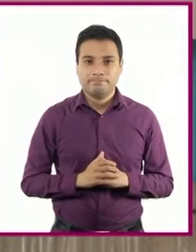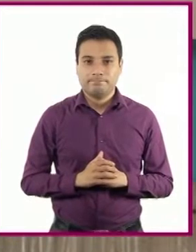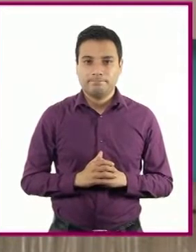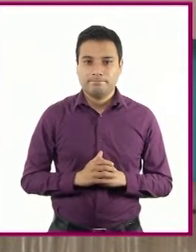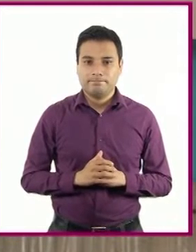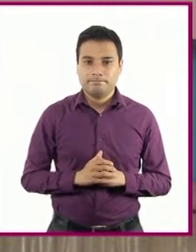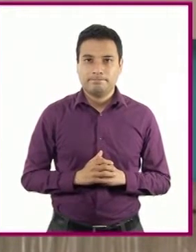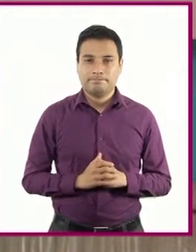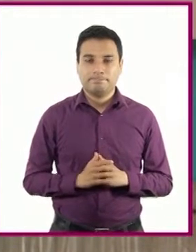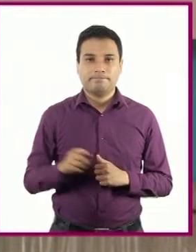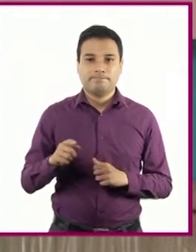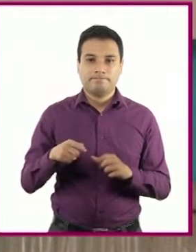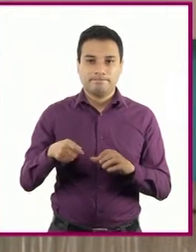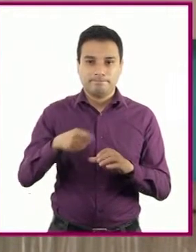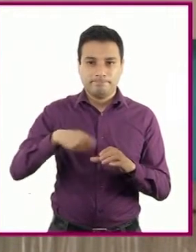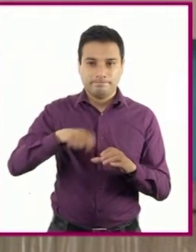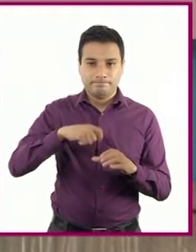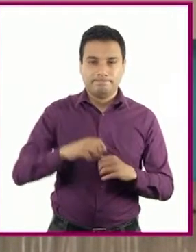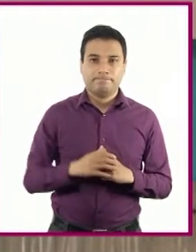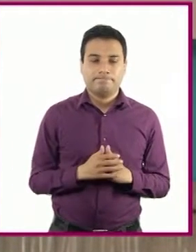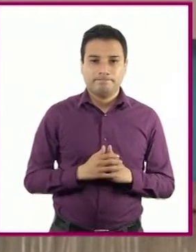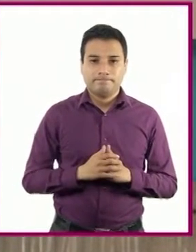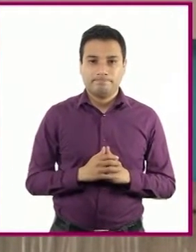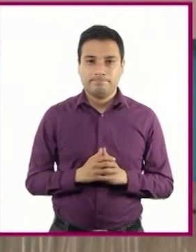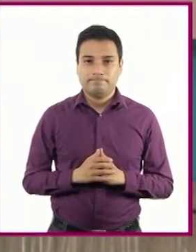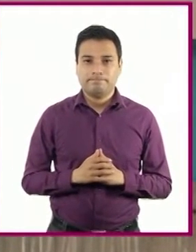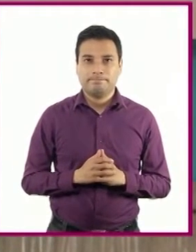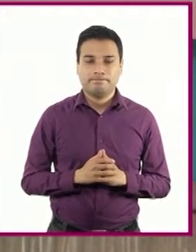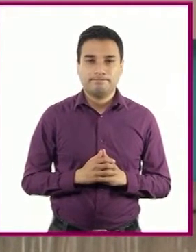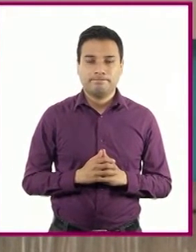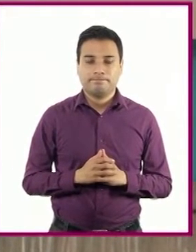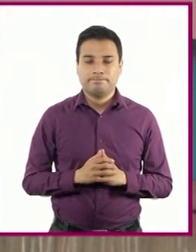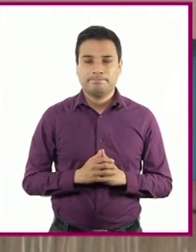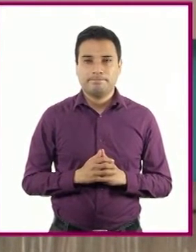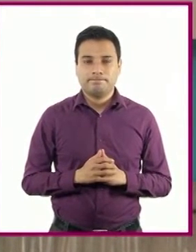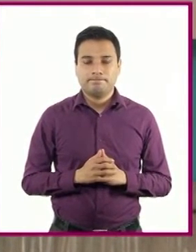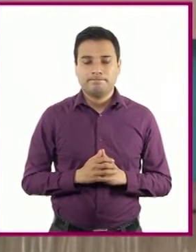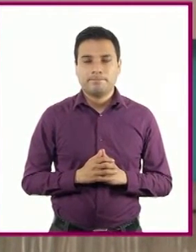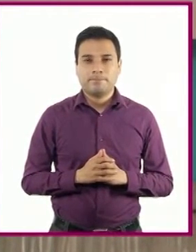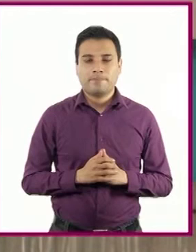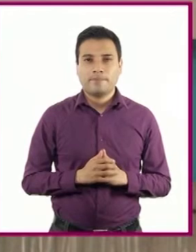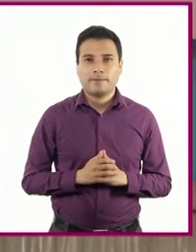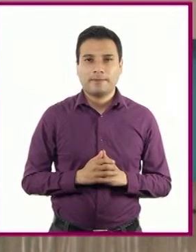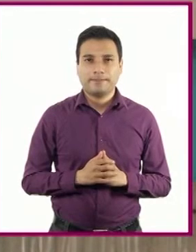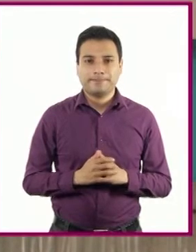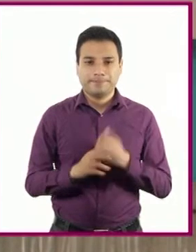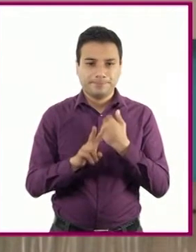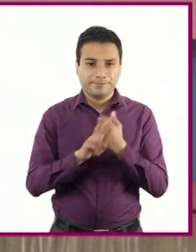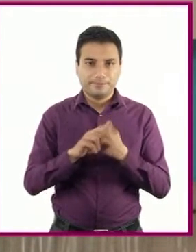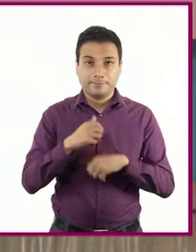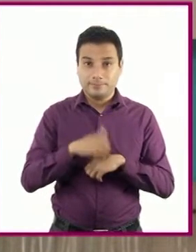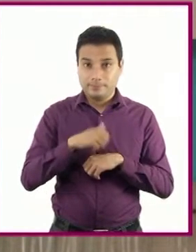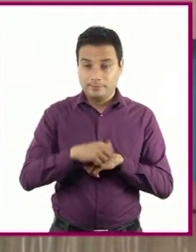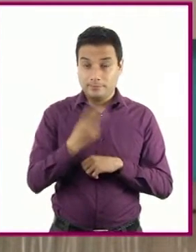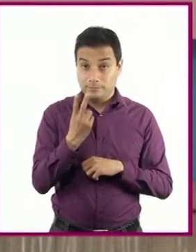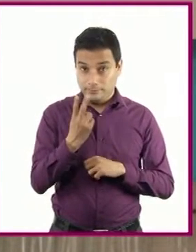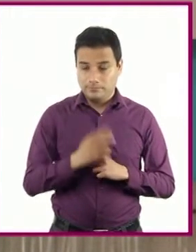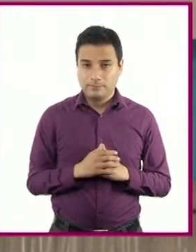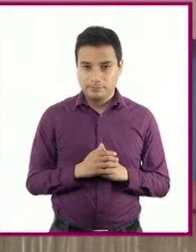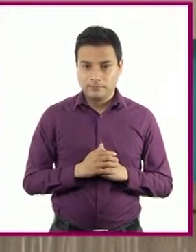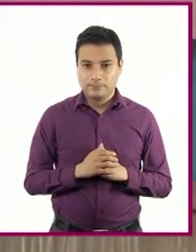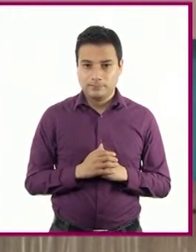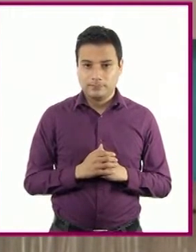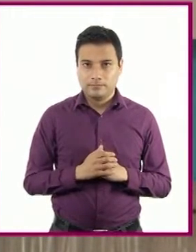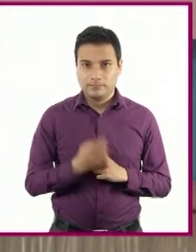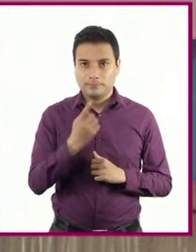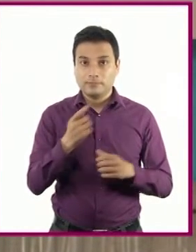En lo que la maestra está mezclando la disolución de hidróxido de magnesio con agua, en el vaso 2 se disolverá